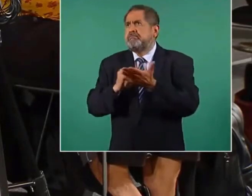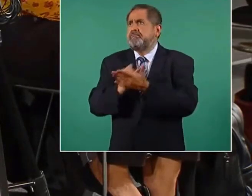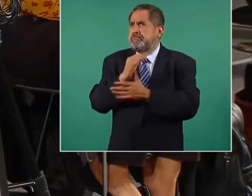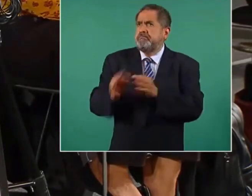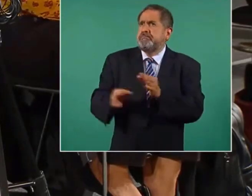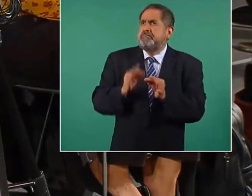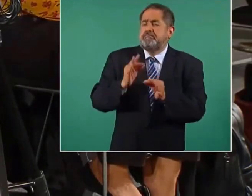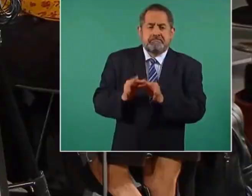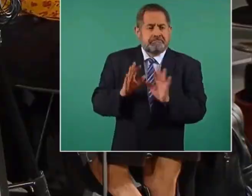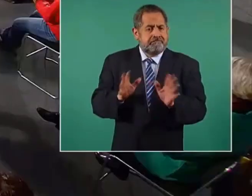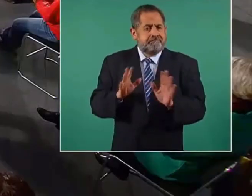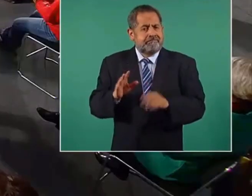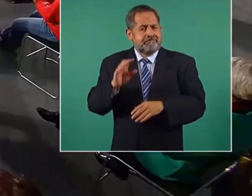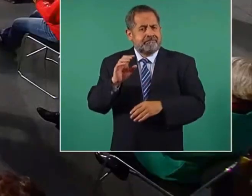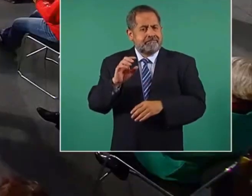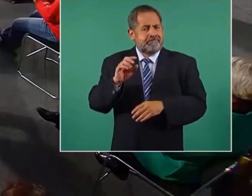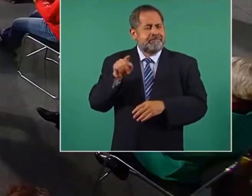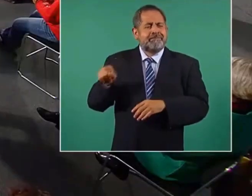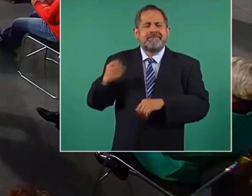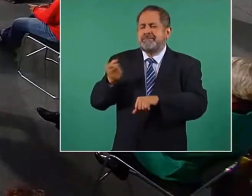dela secretaríade